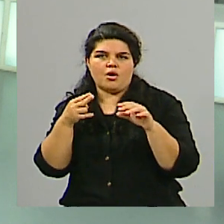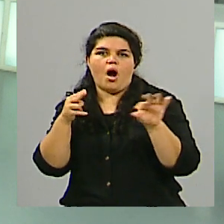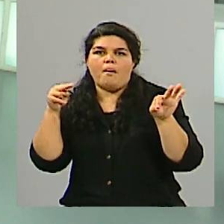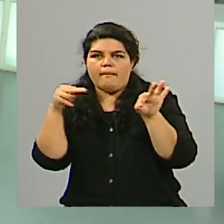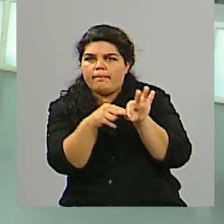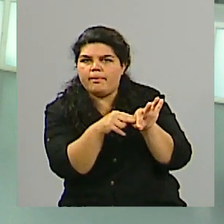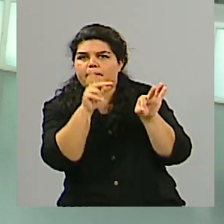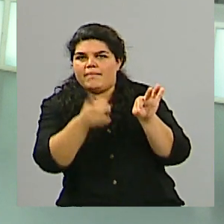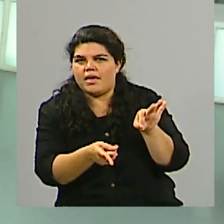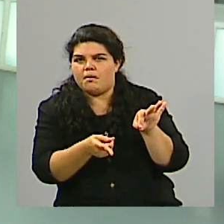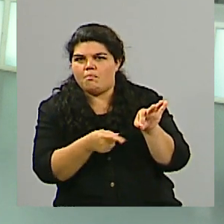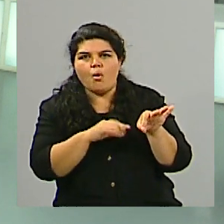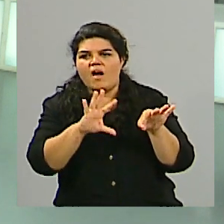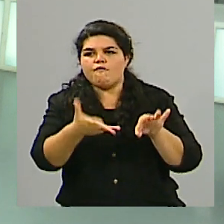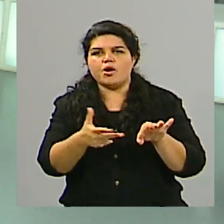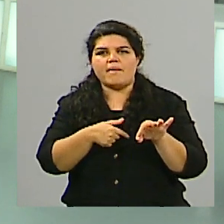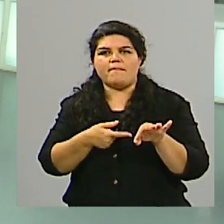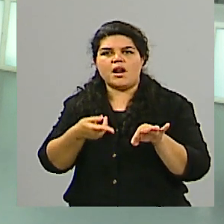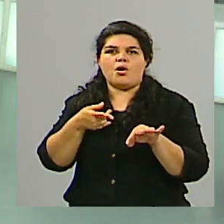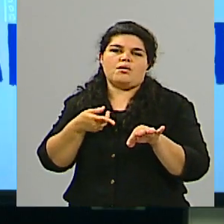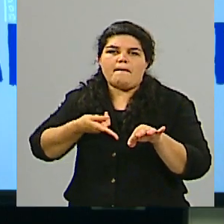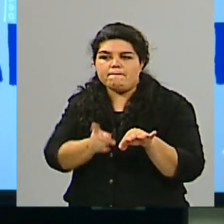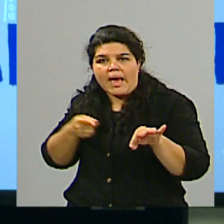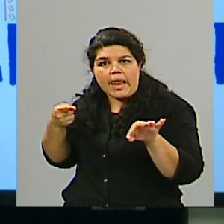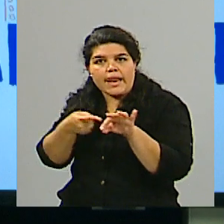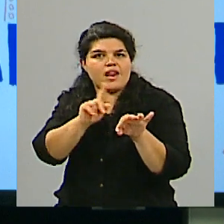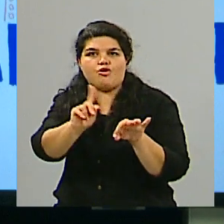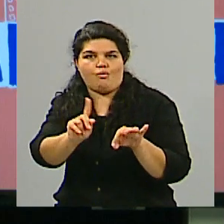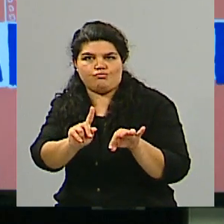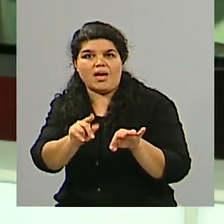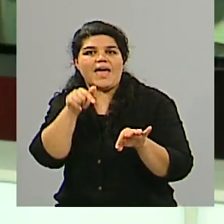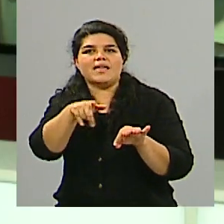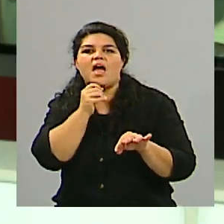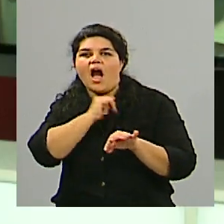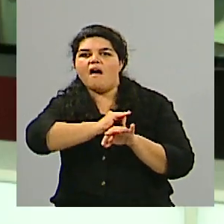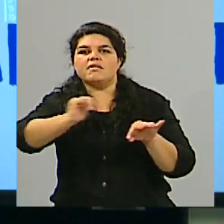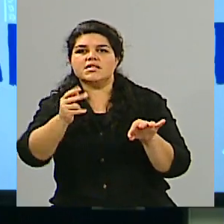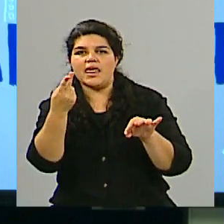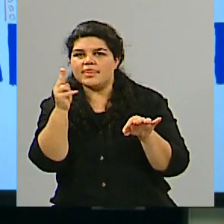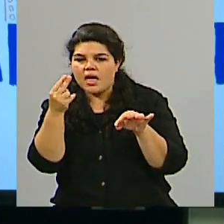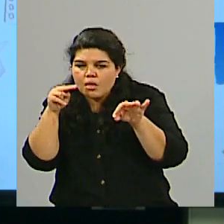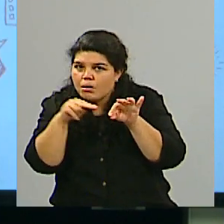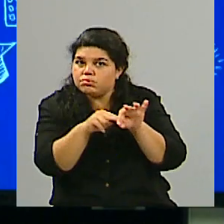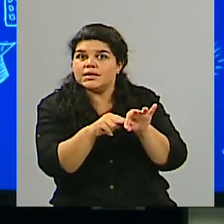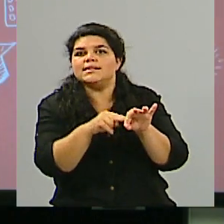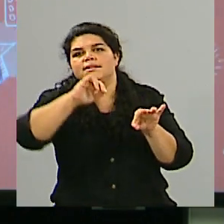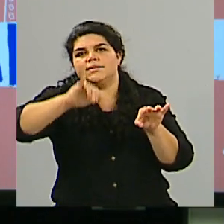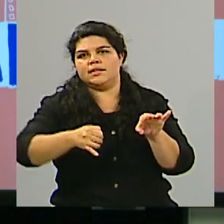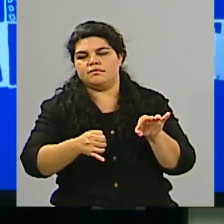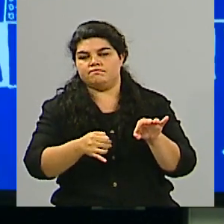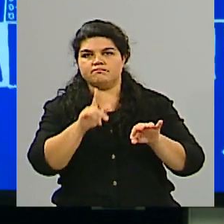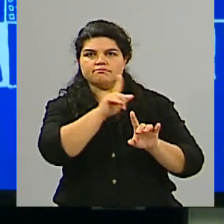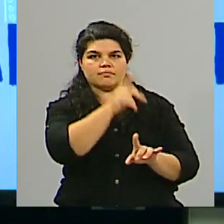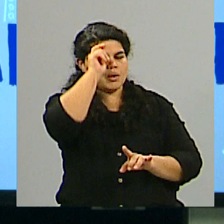habitación, todo un abuso. Y ella refiere que hay acceso carnal. Exacto. Lo que sucede acá, el juez divide